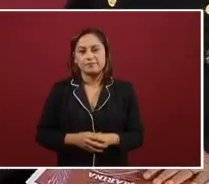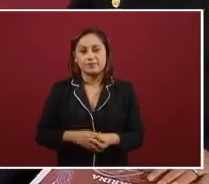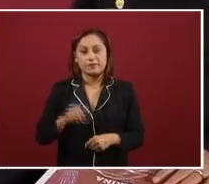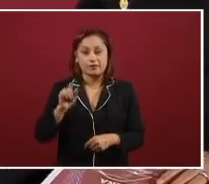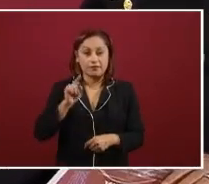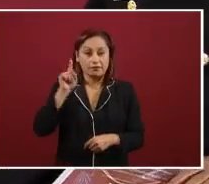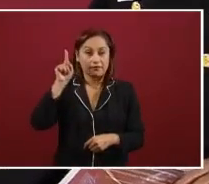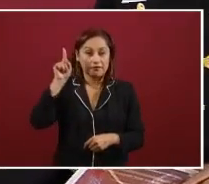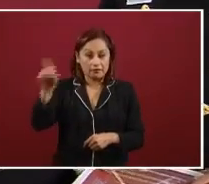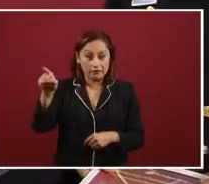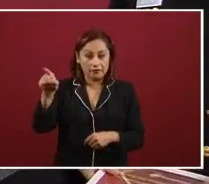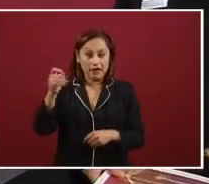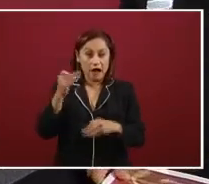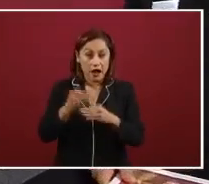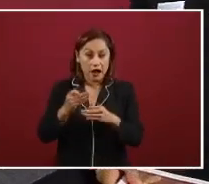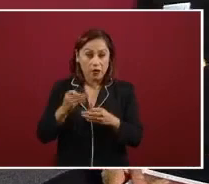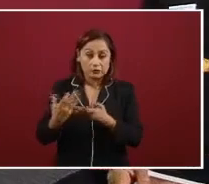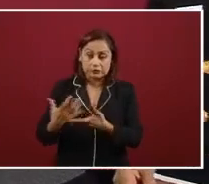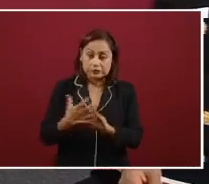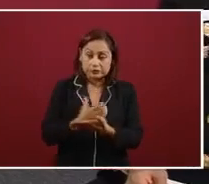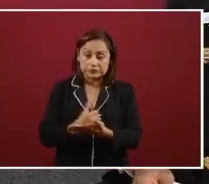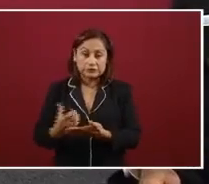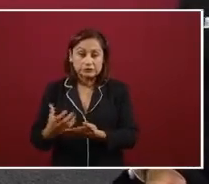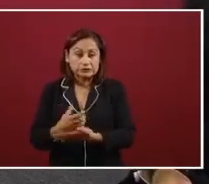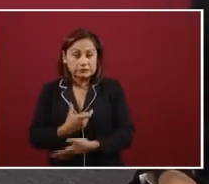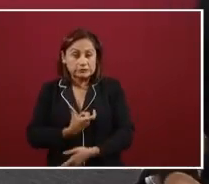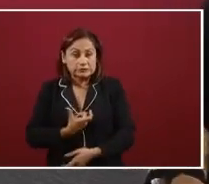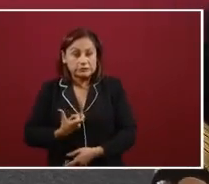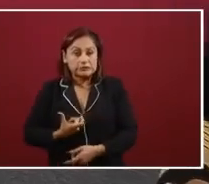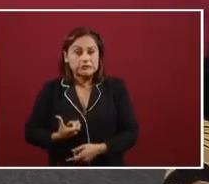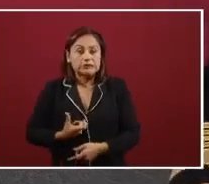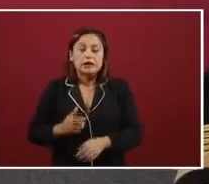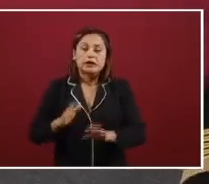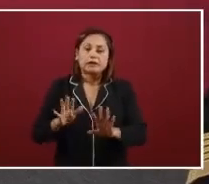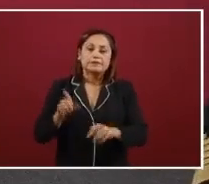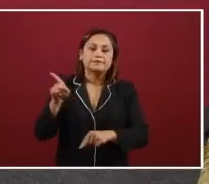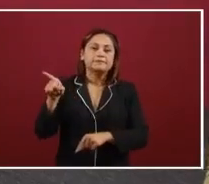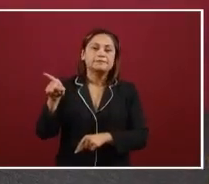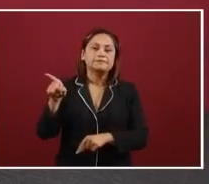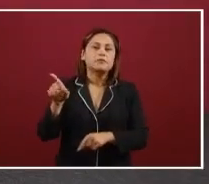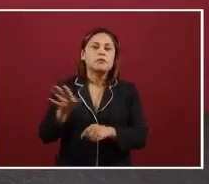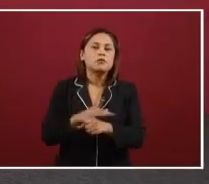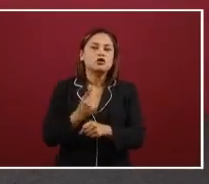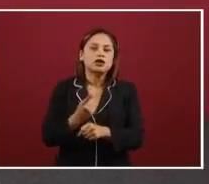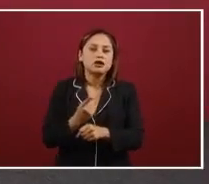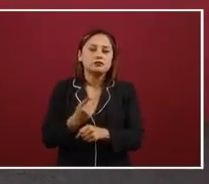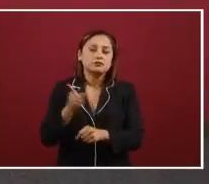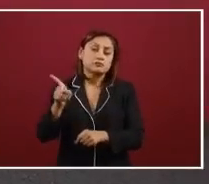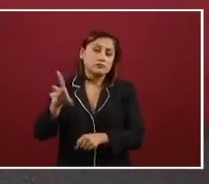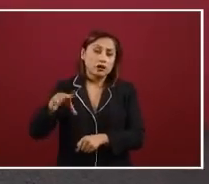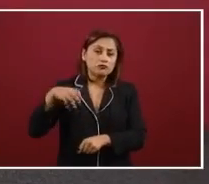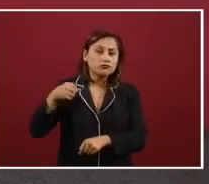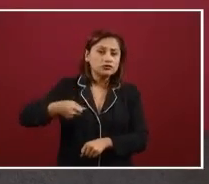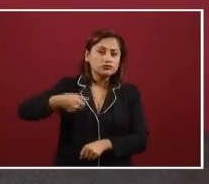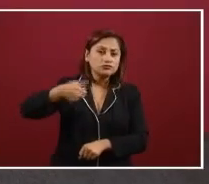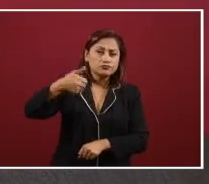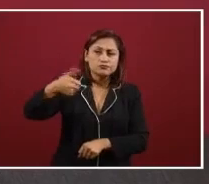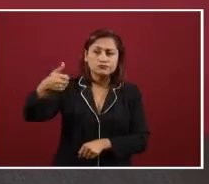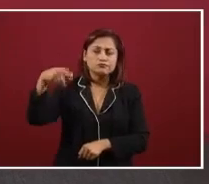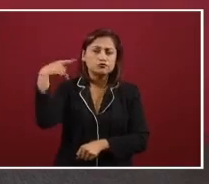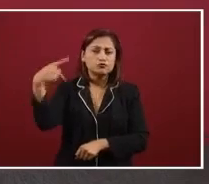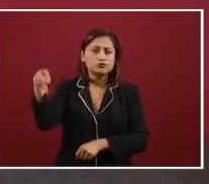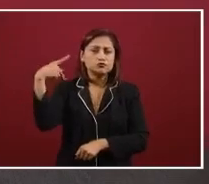logrando es fundamentalmente por el esfuerzo de cada uno de